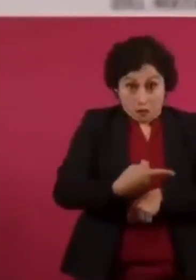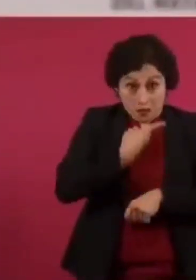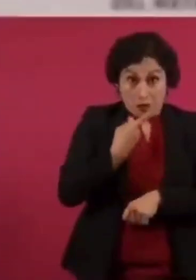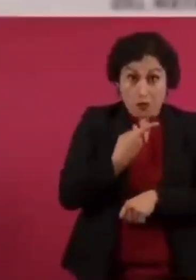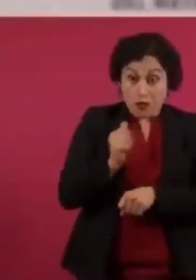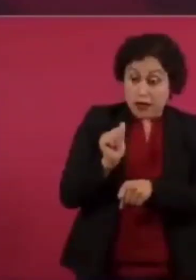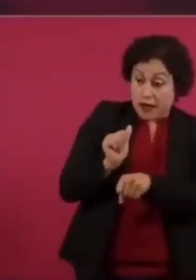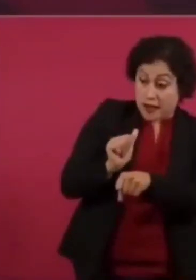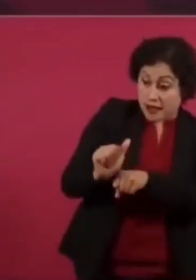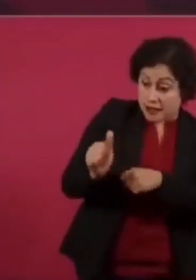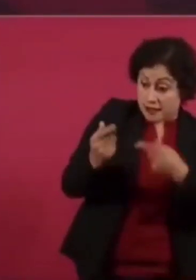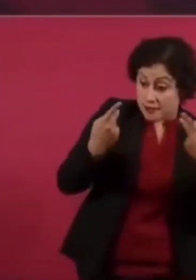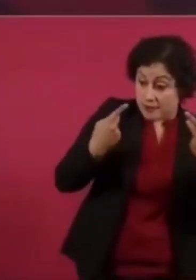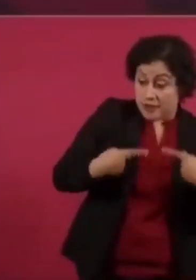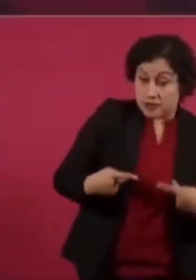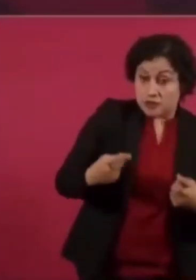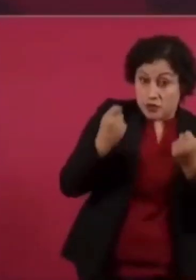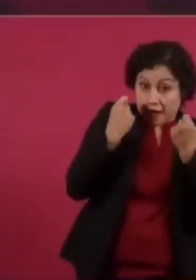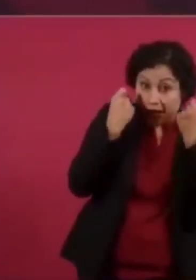Eso sí lo puedo decir.